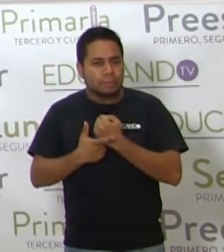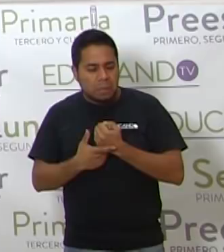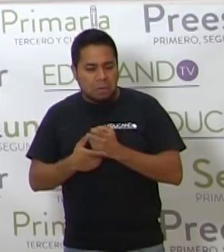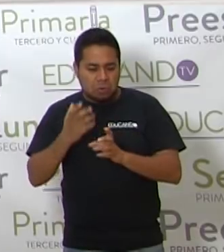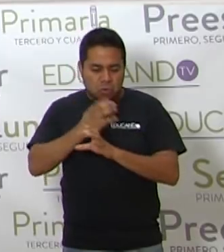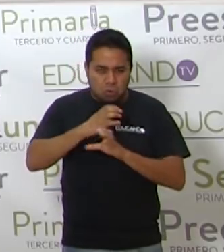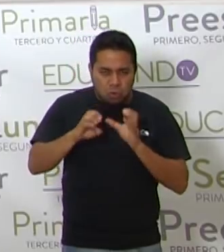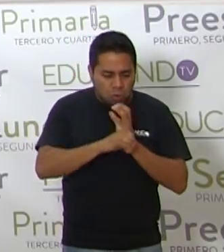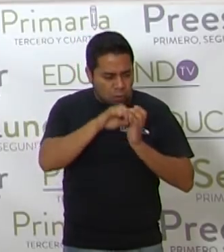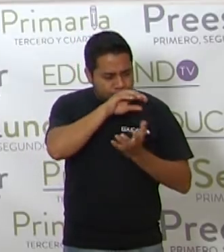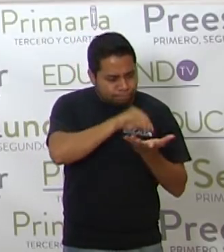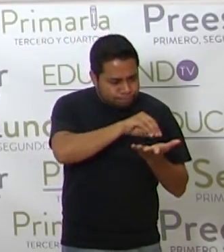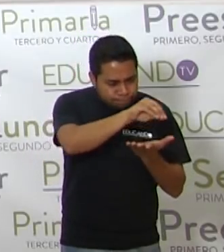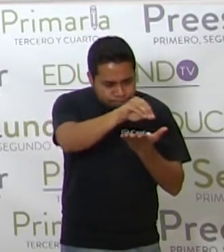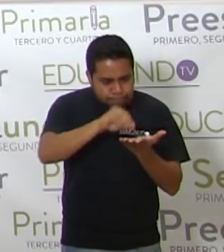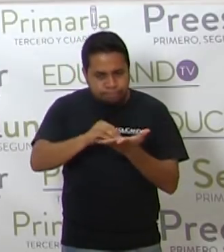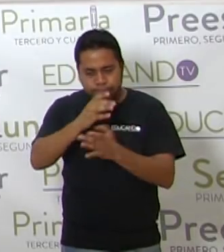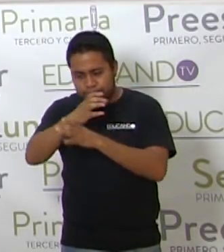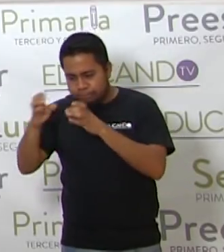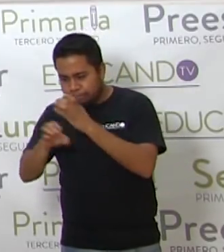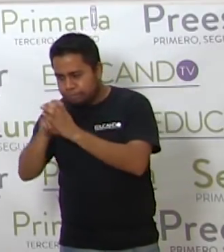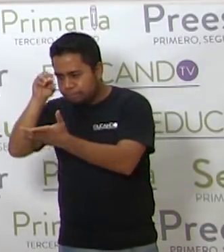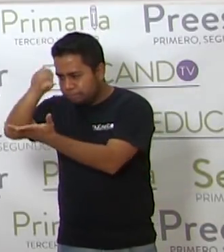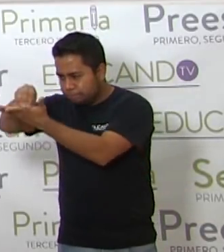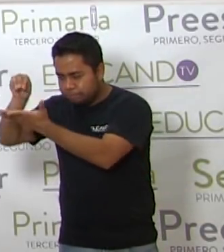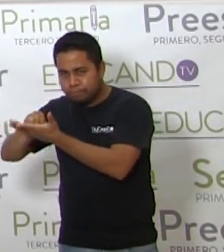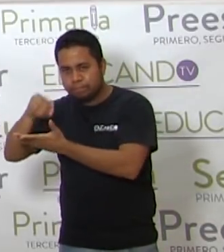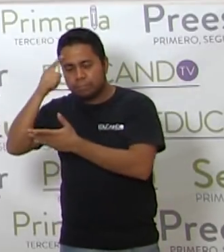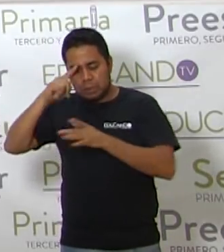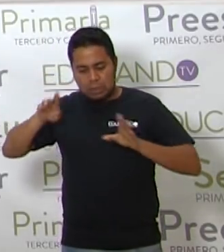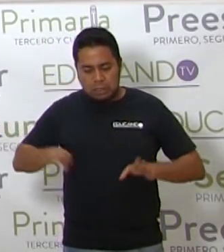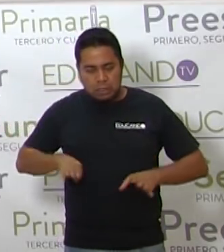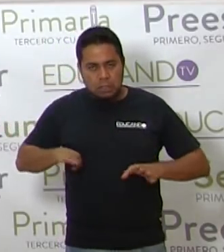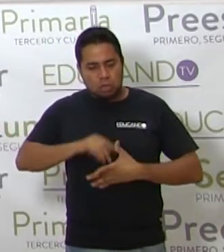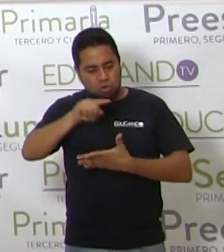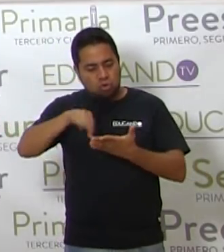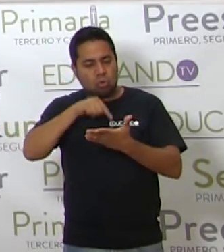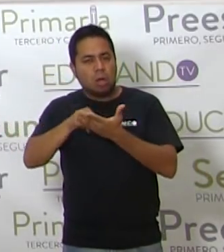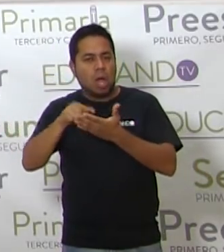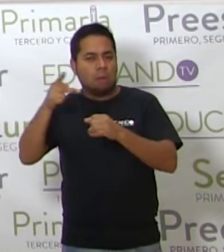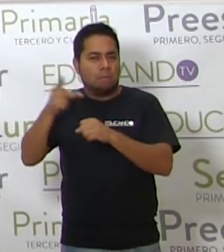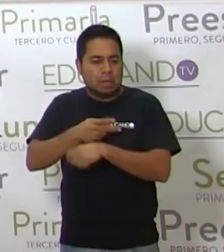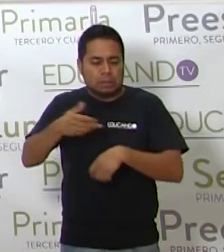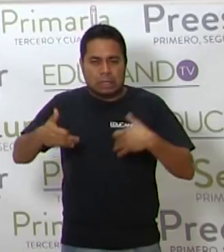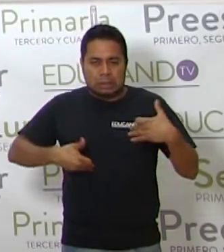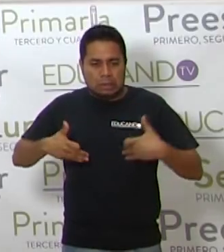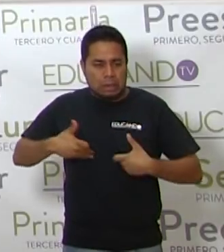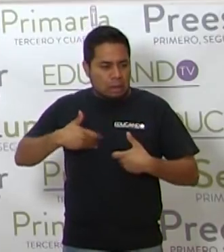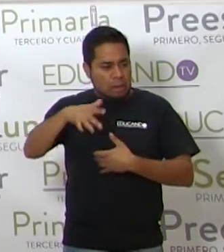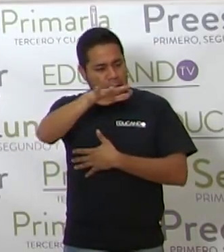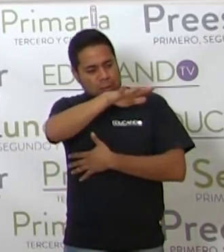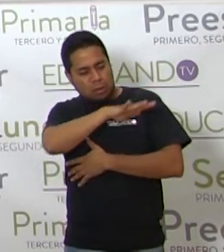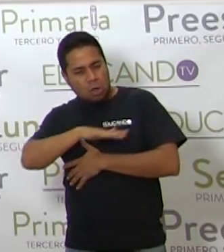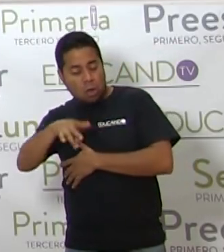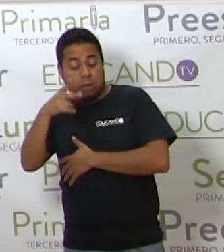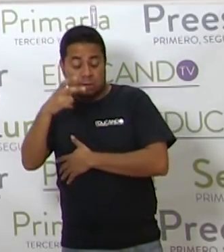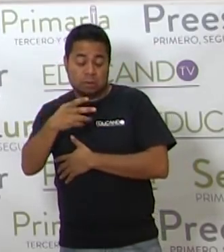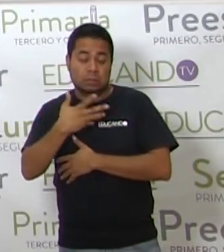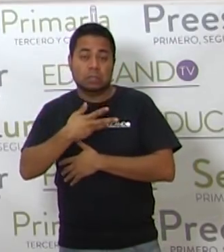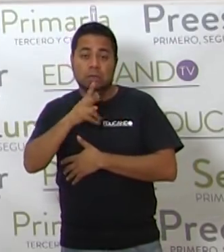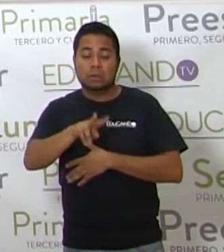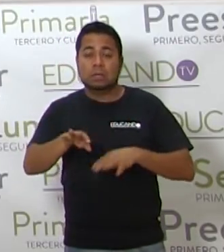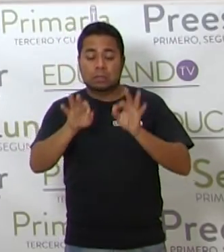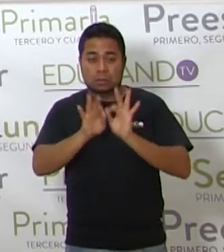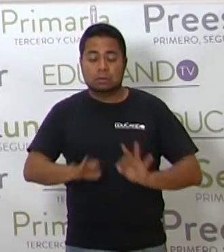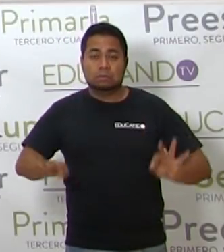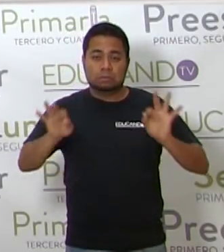utensilios, cada una de las características del lugar donde se va a desarrollar la obra. Es por ello que es de suma importancia